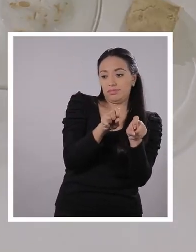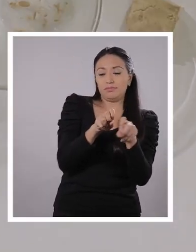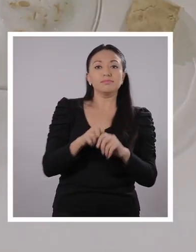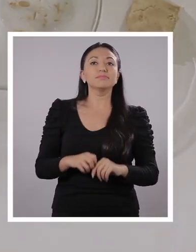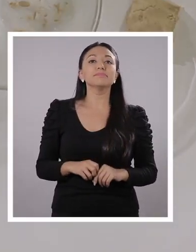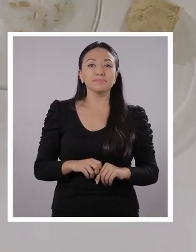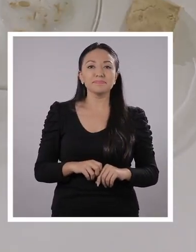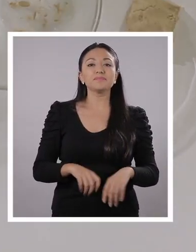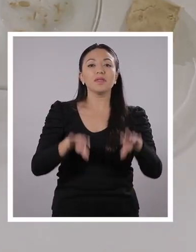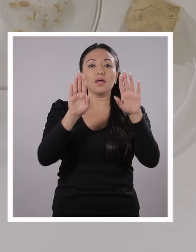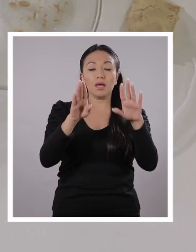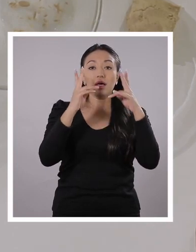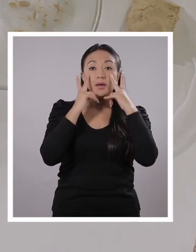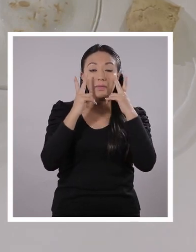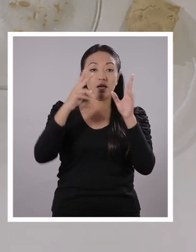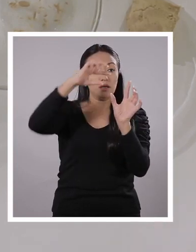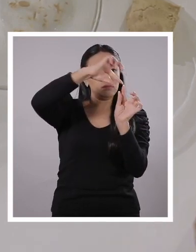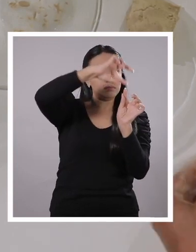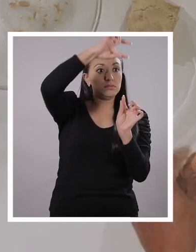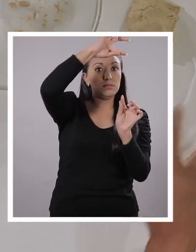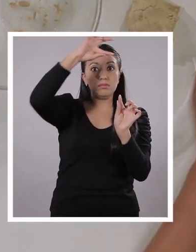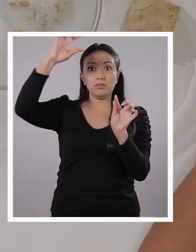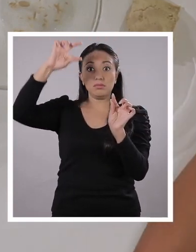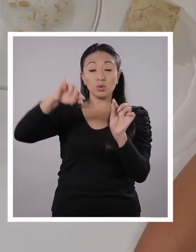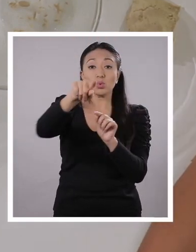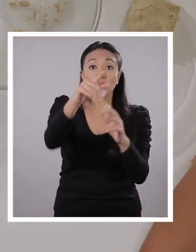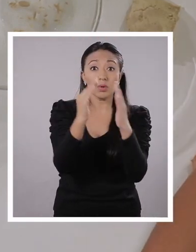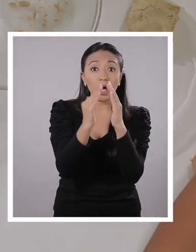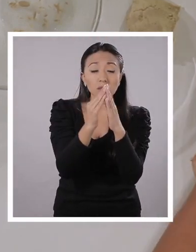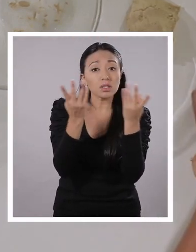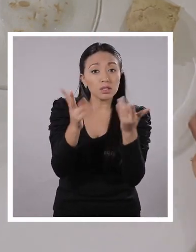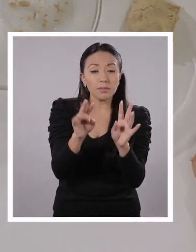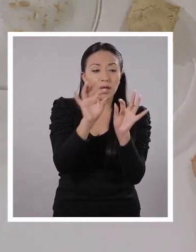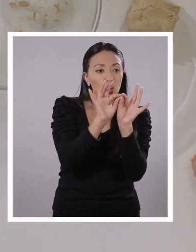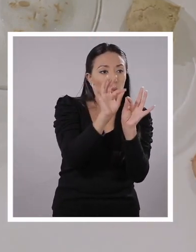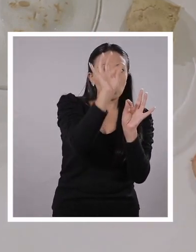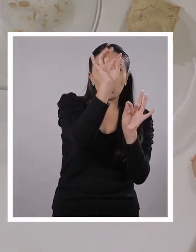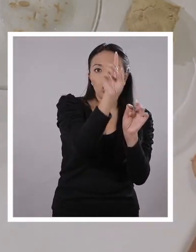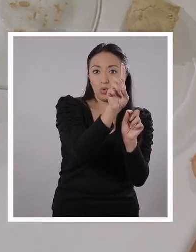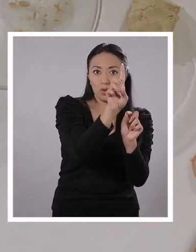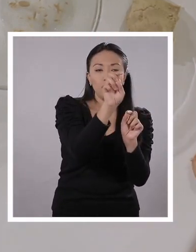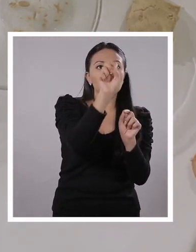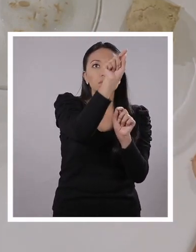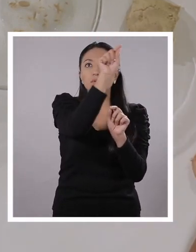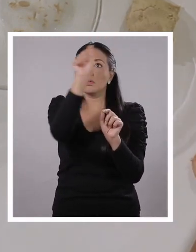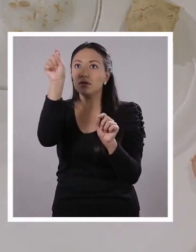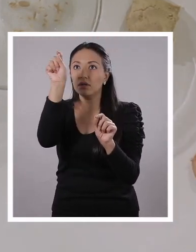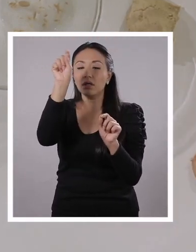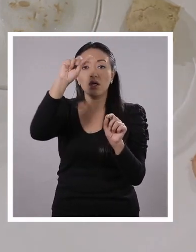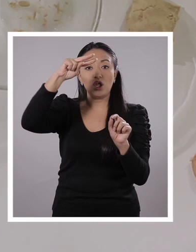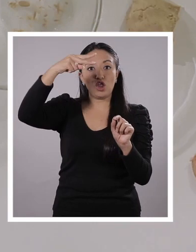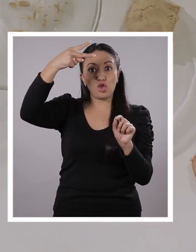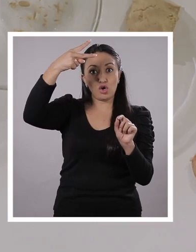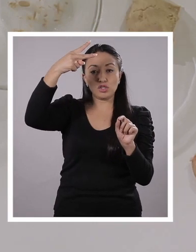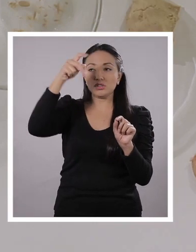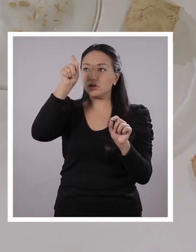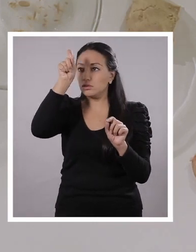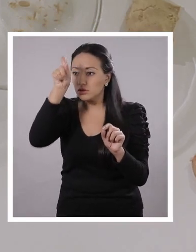llevo mi línea verde. Formemos el cuadrado entonces. A ver, vamos, chicos, a formar el cuadrado en casa. 1,